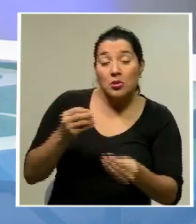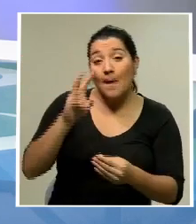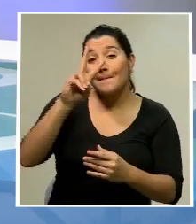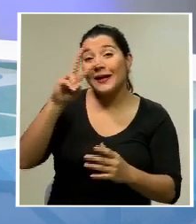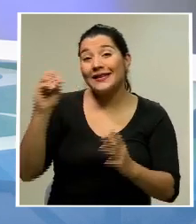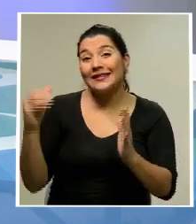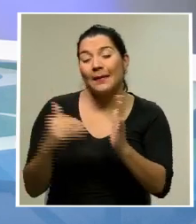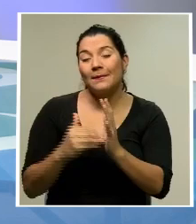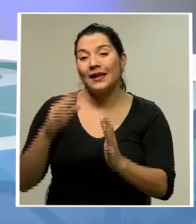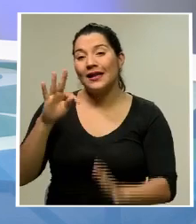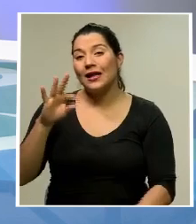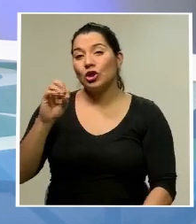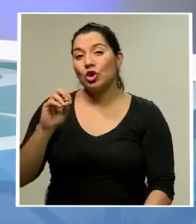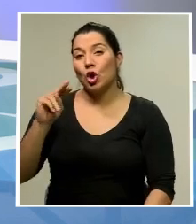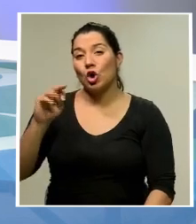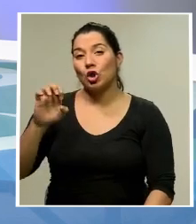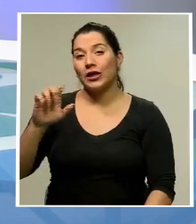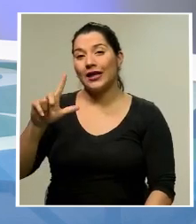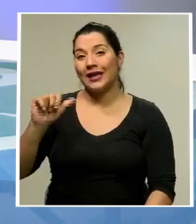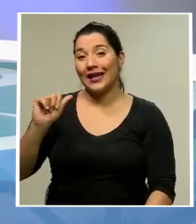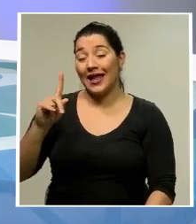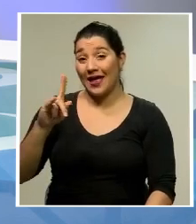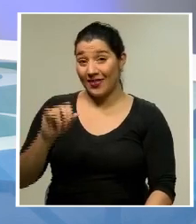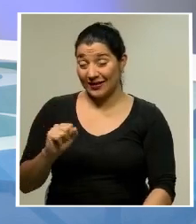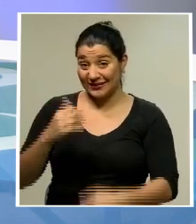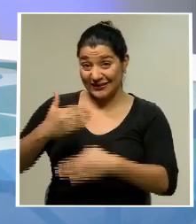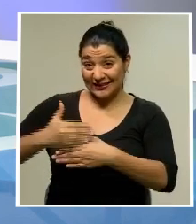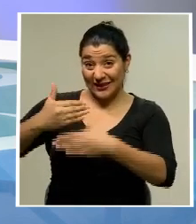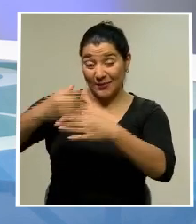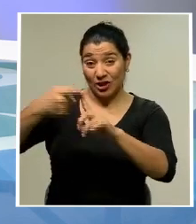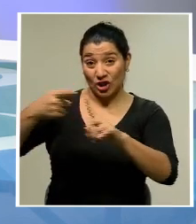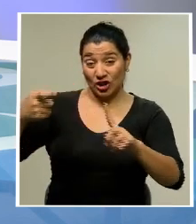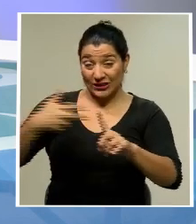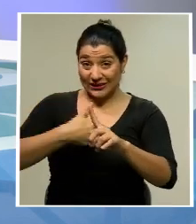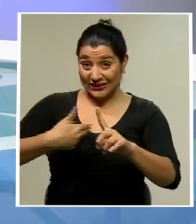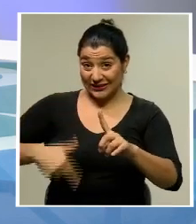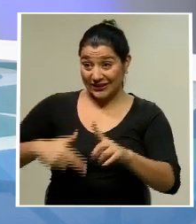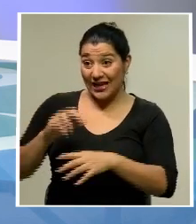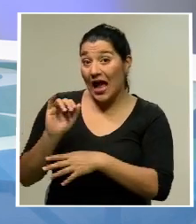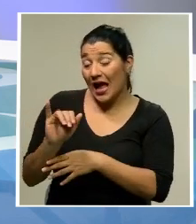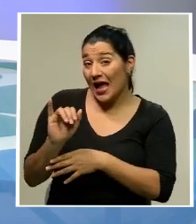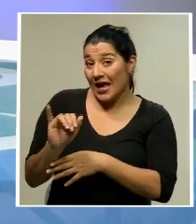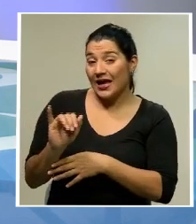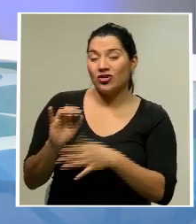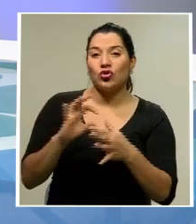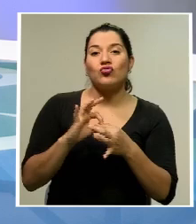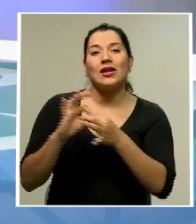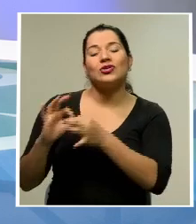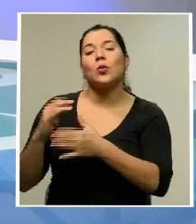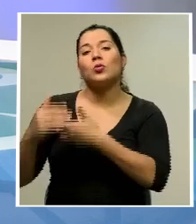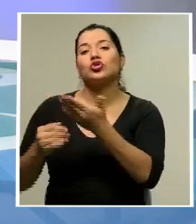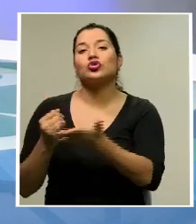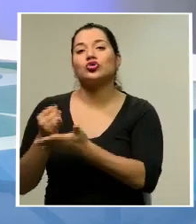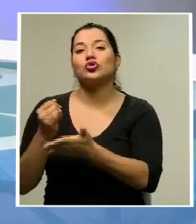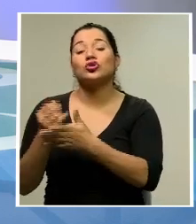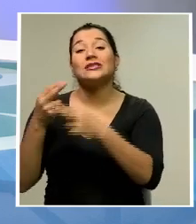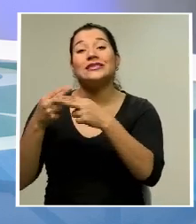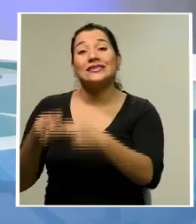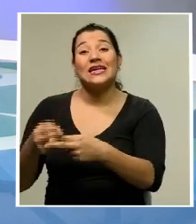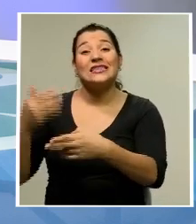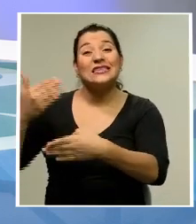desde China. Esta es una de las causas que se derivó del caso popularmente conocido como